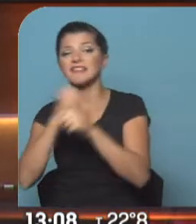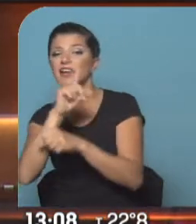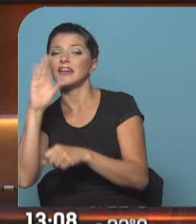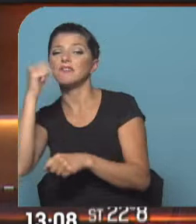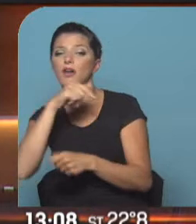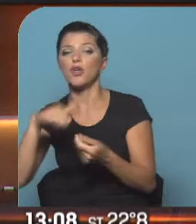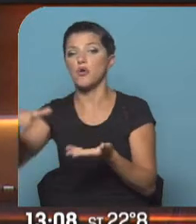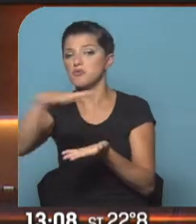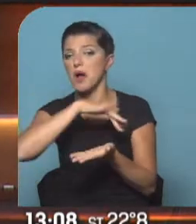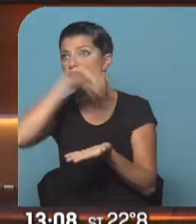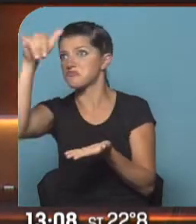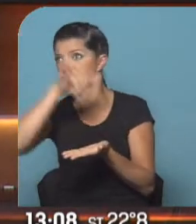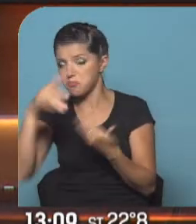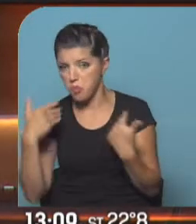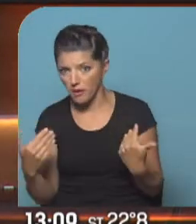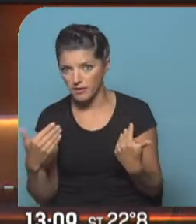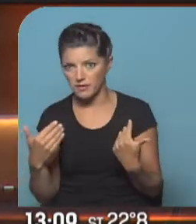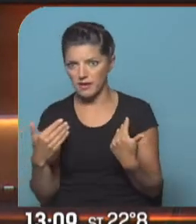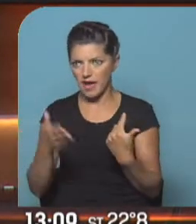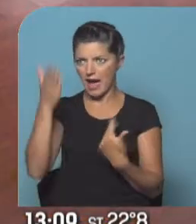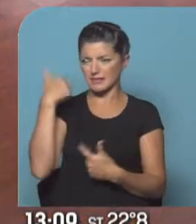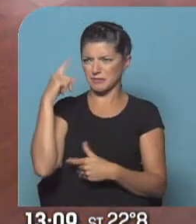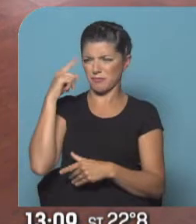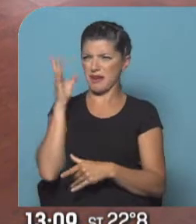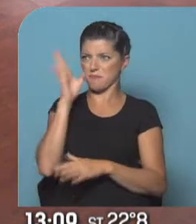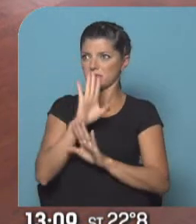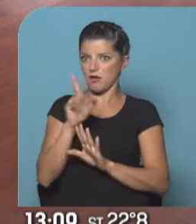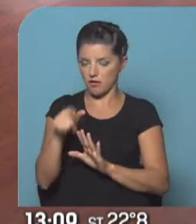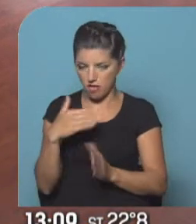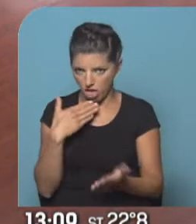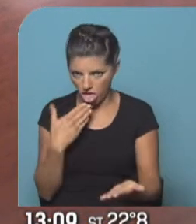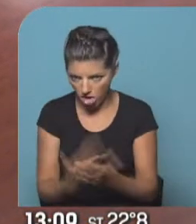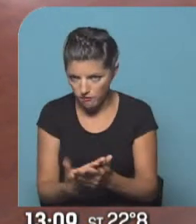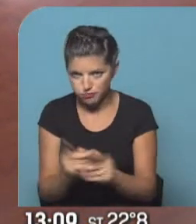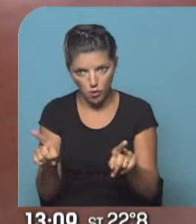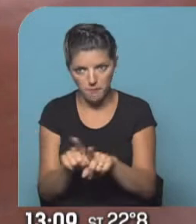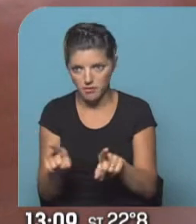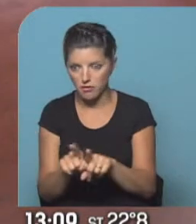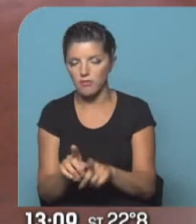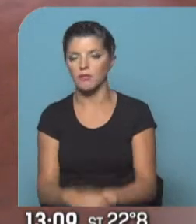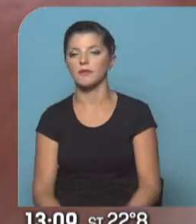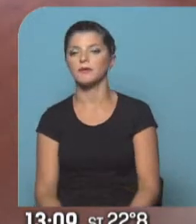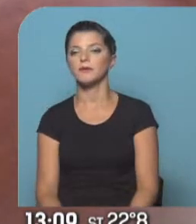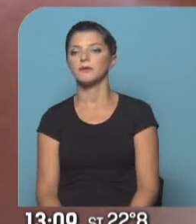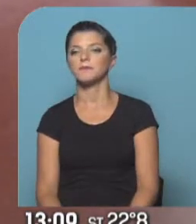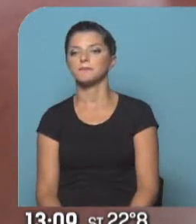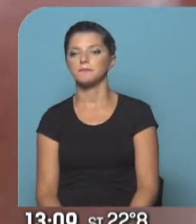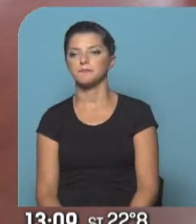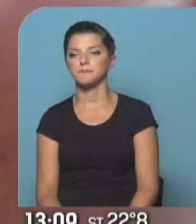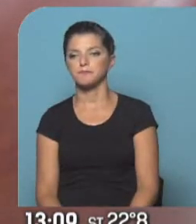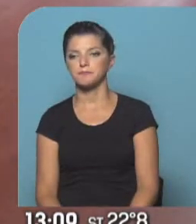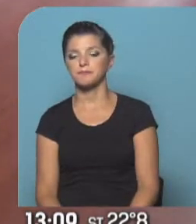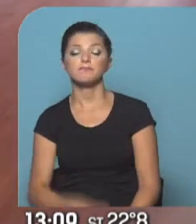que todo lo que uno pensaba que era una exageración se termina materializando. Bueno, hay quienes sostienen que el objetivo es desarmar